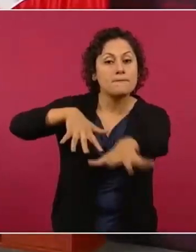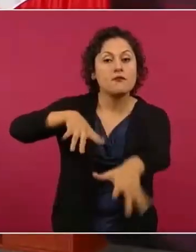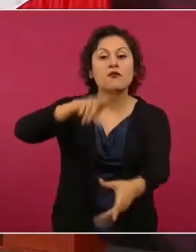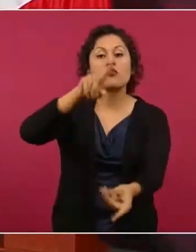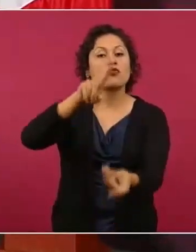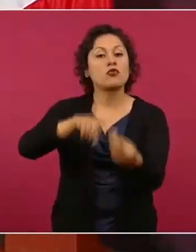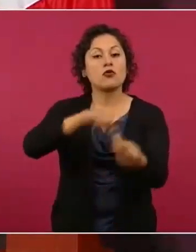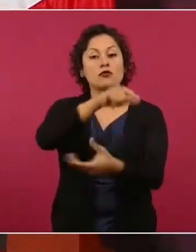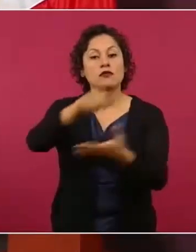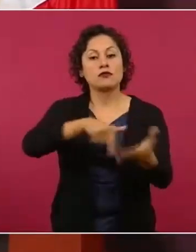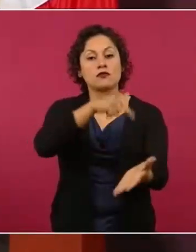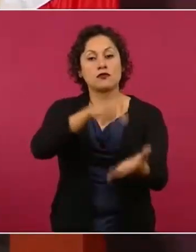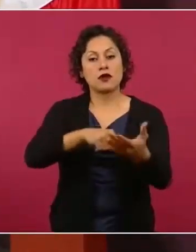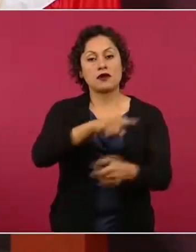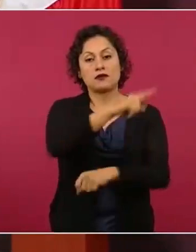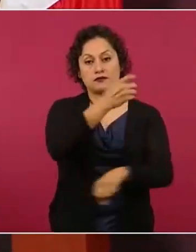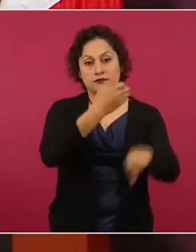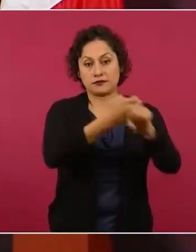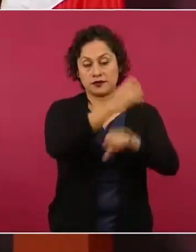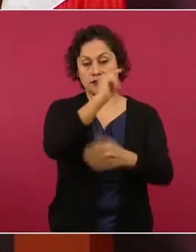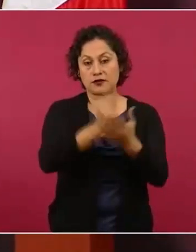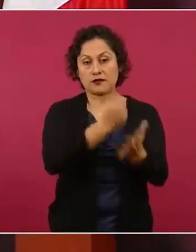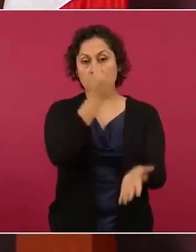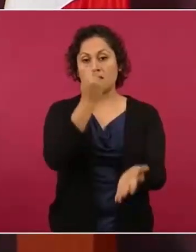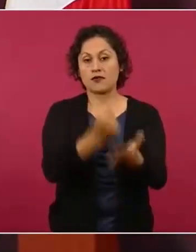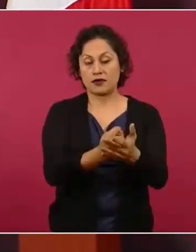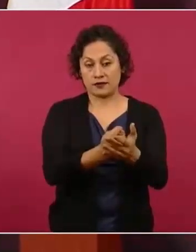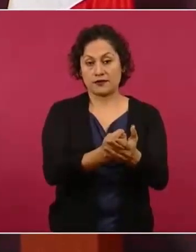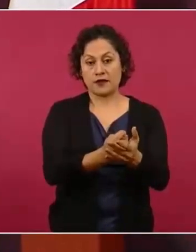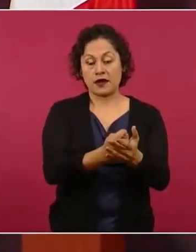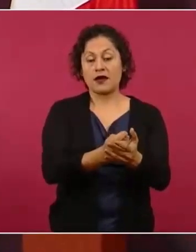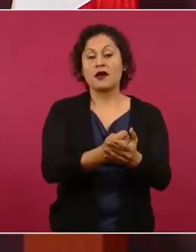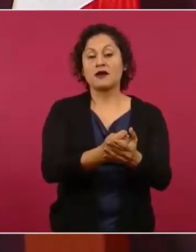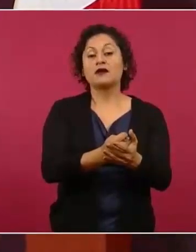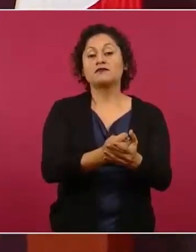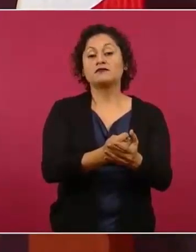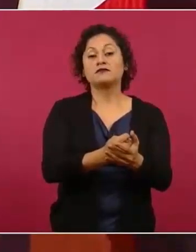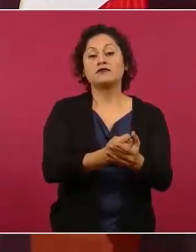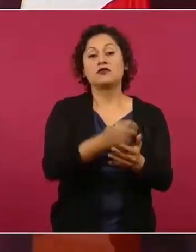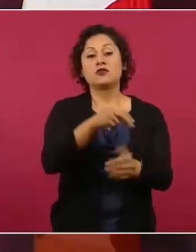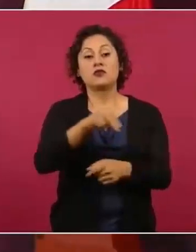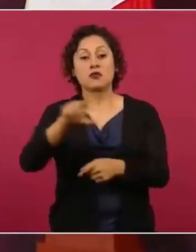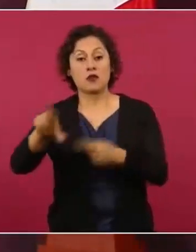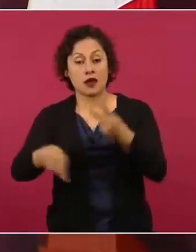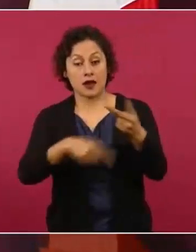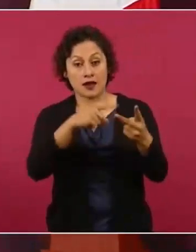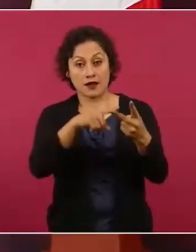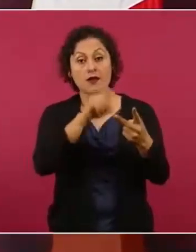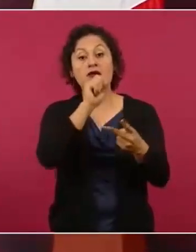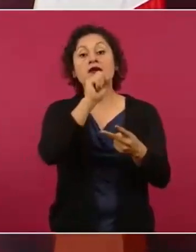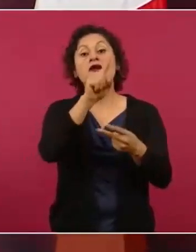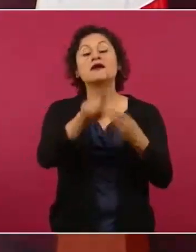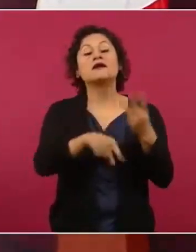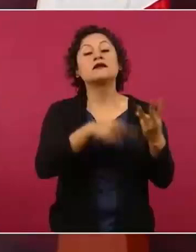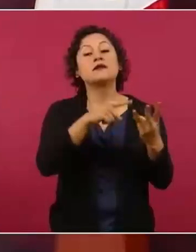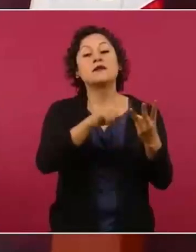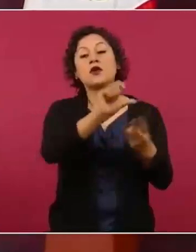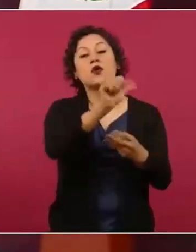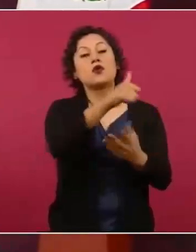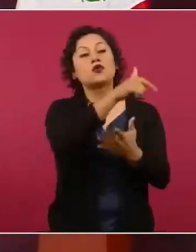Tamaulipas, en Nuevo Laredo y en otros sitios en